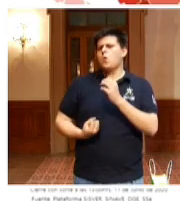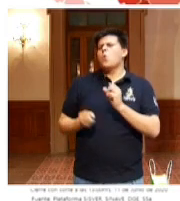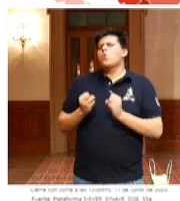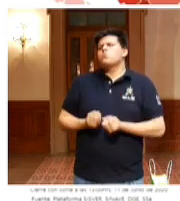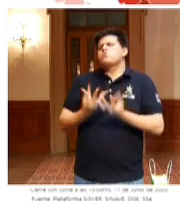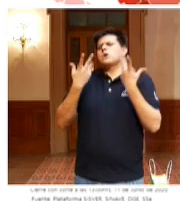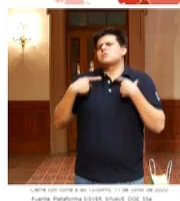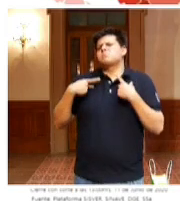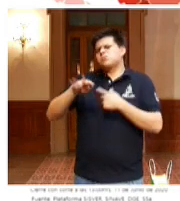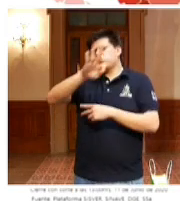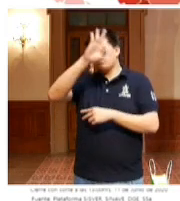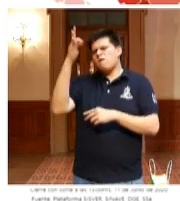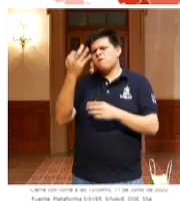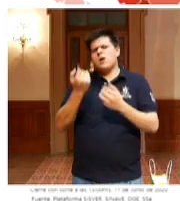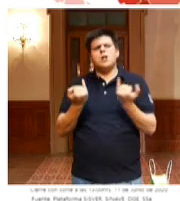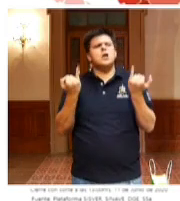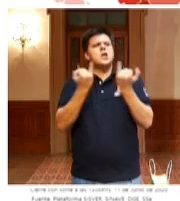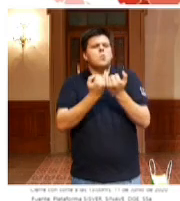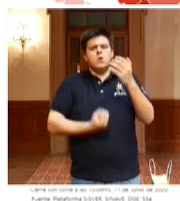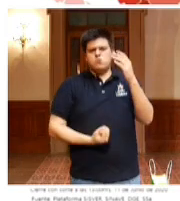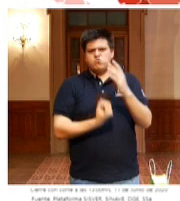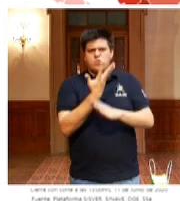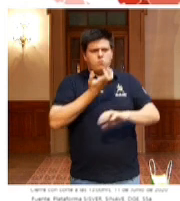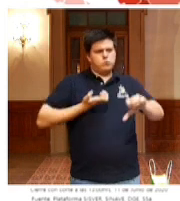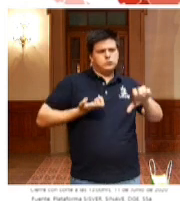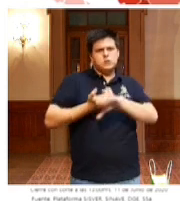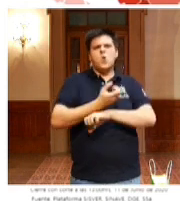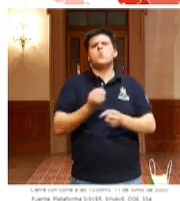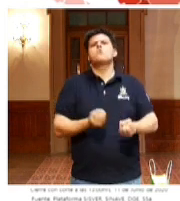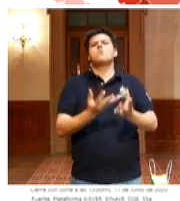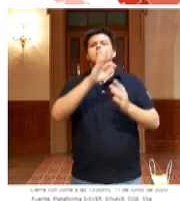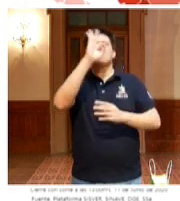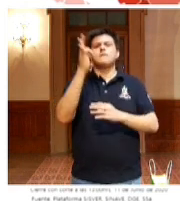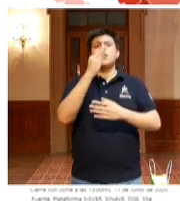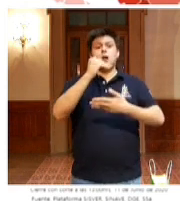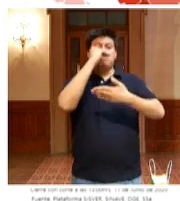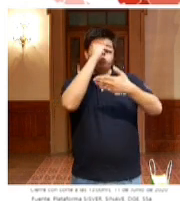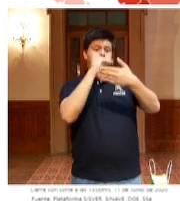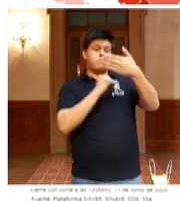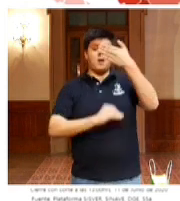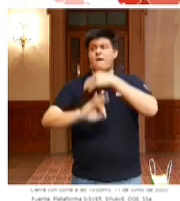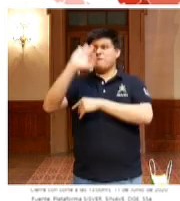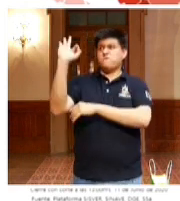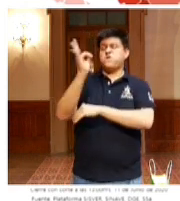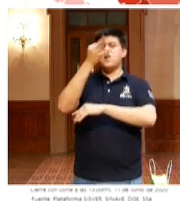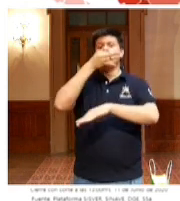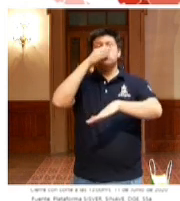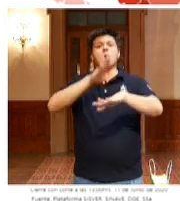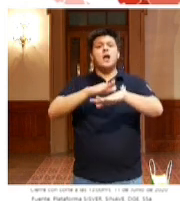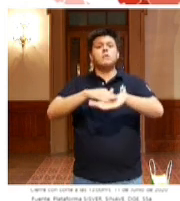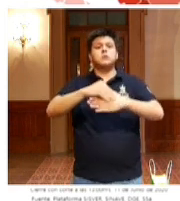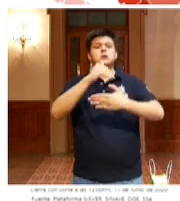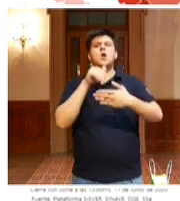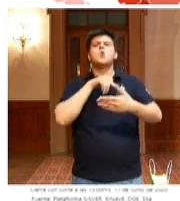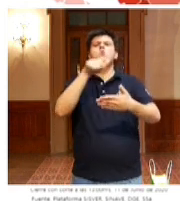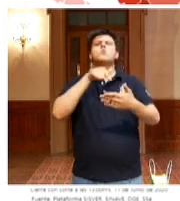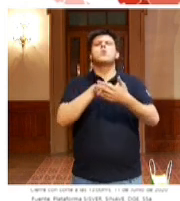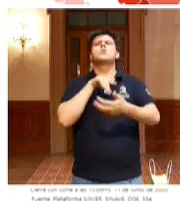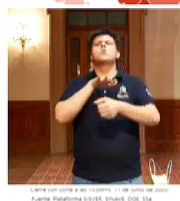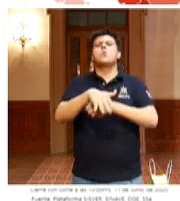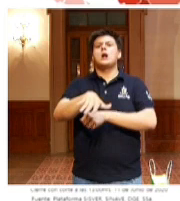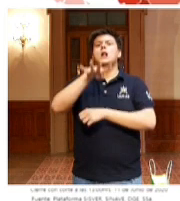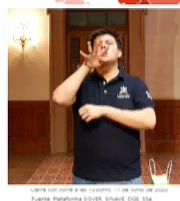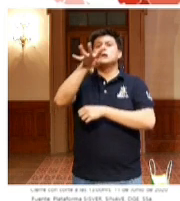cifras estatales nuevo león ocupa el décimo noveno lugar en las cifras oficiales y el